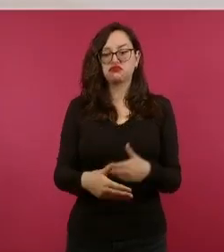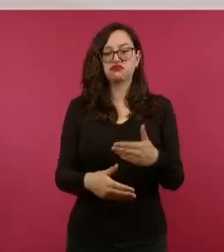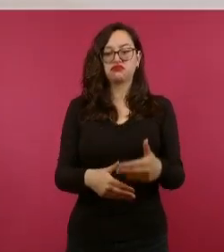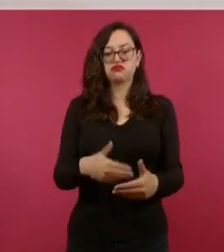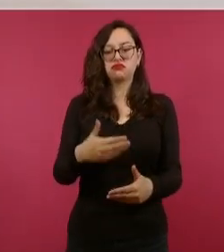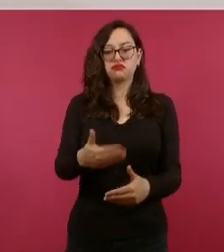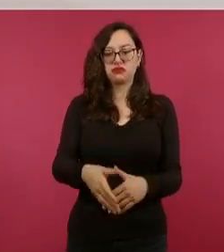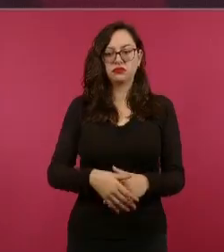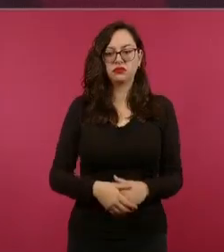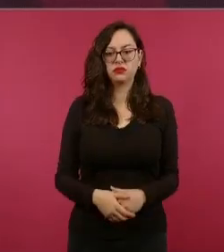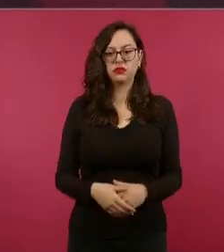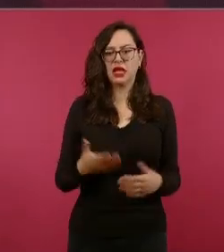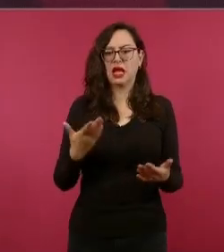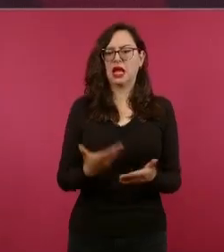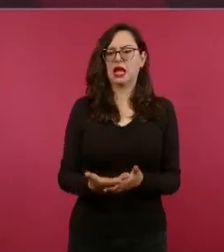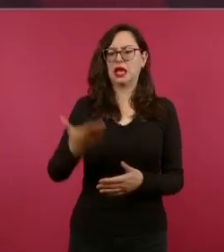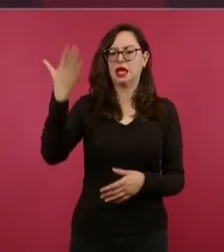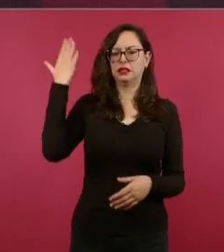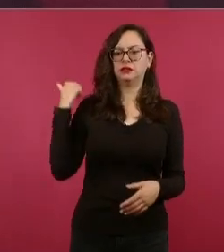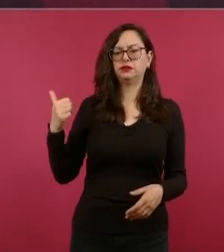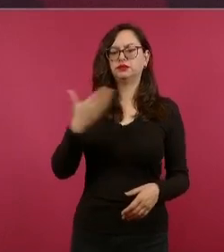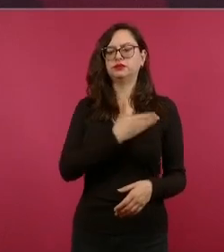el presidente Trump.